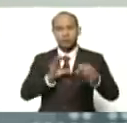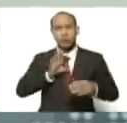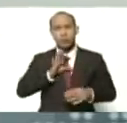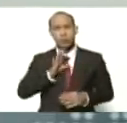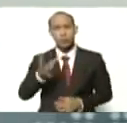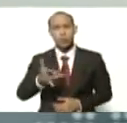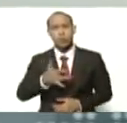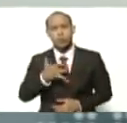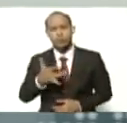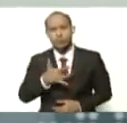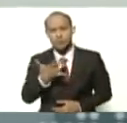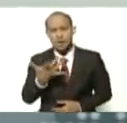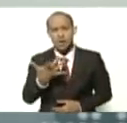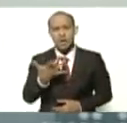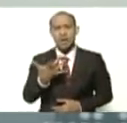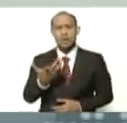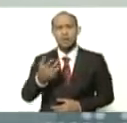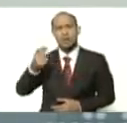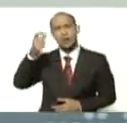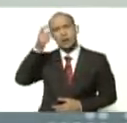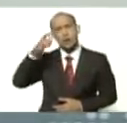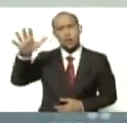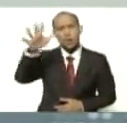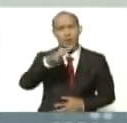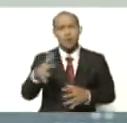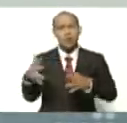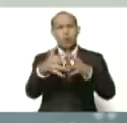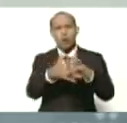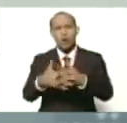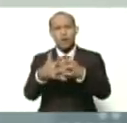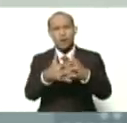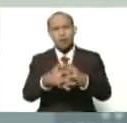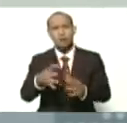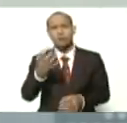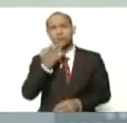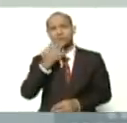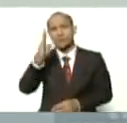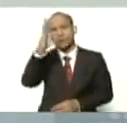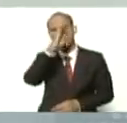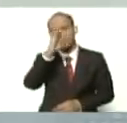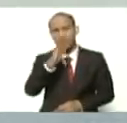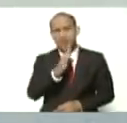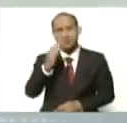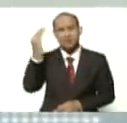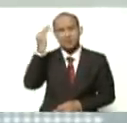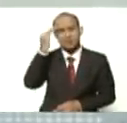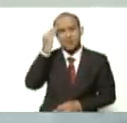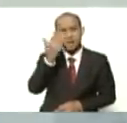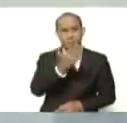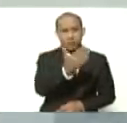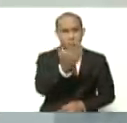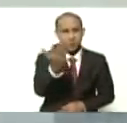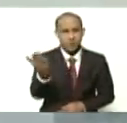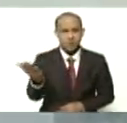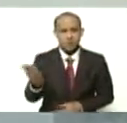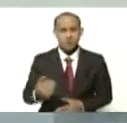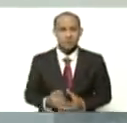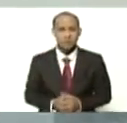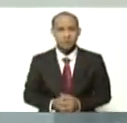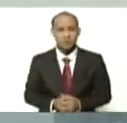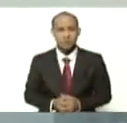de solidaridad con el pueblo de eeuu en el caso de brasil saben ustedes qué es y la